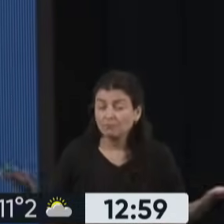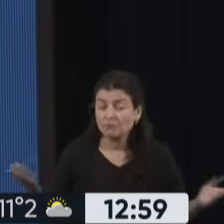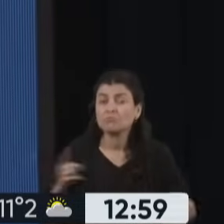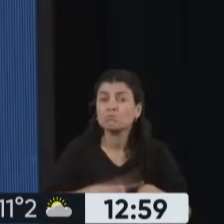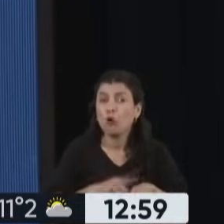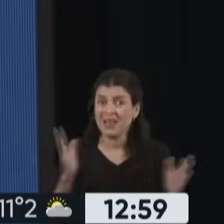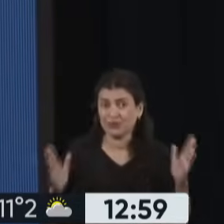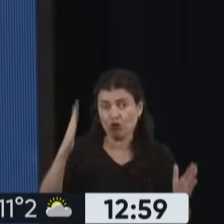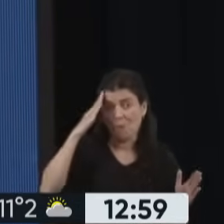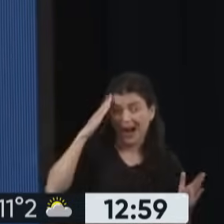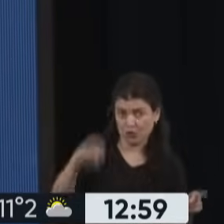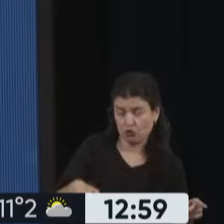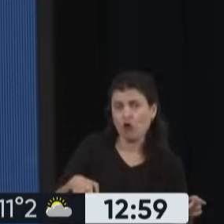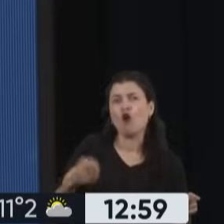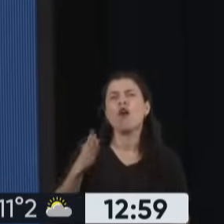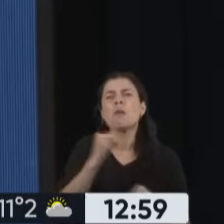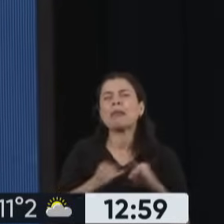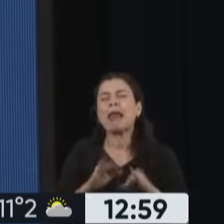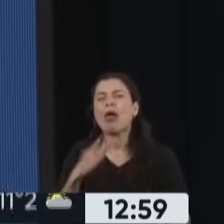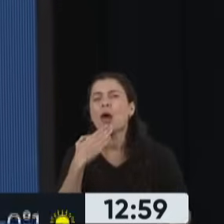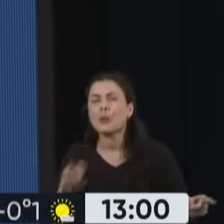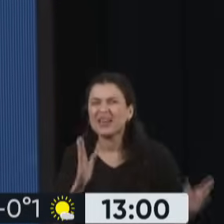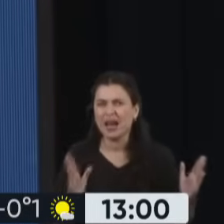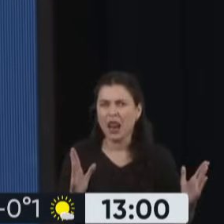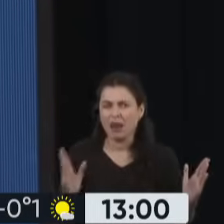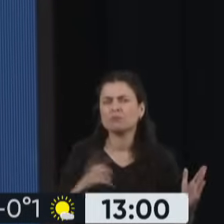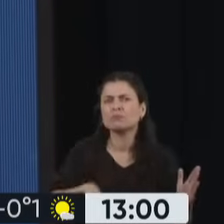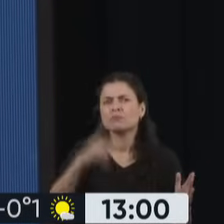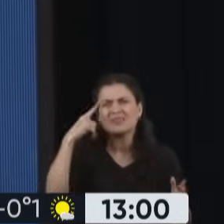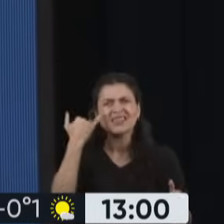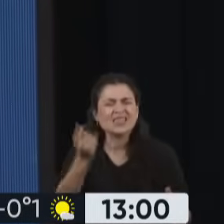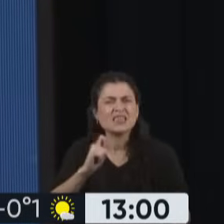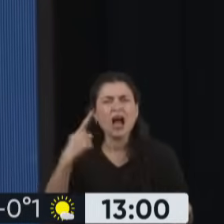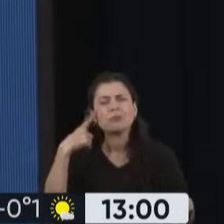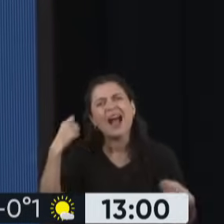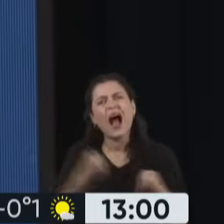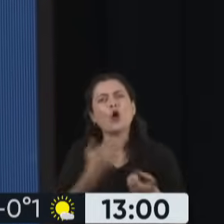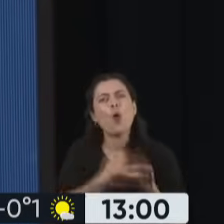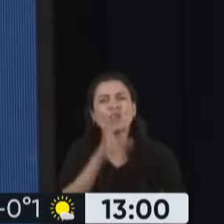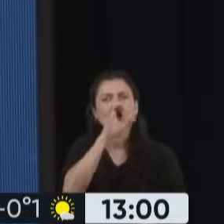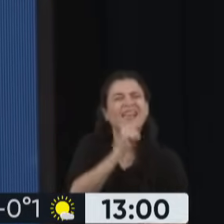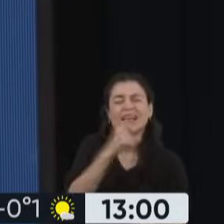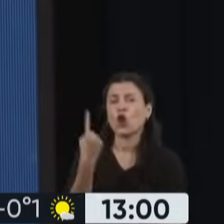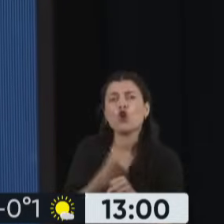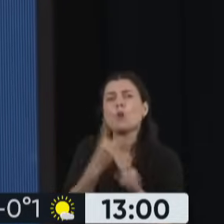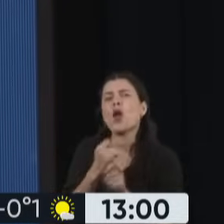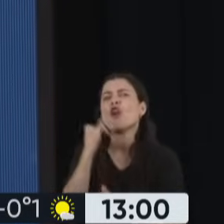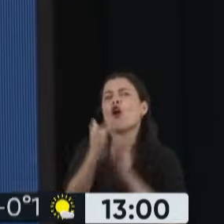Durante marzo y mitad de abril nosotros teníamos un acuerdo de confidencialidad con el fondo y no podíamos